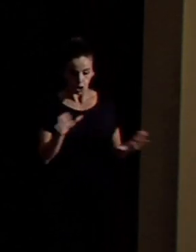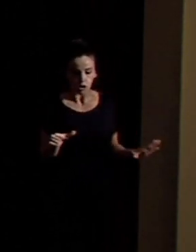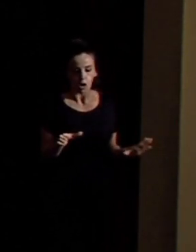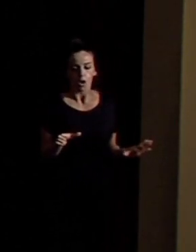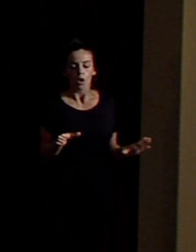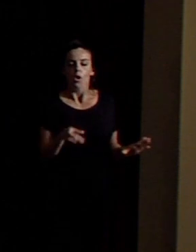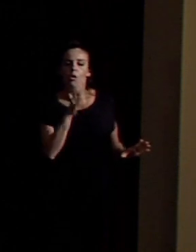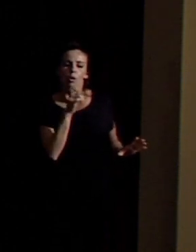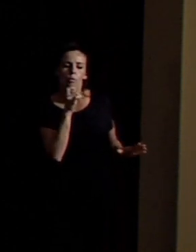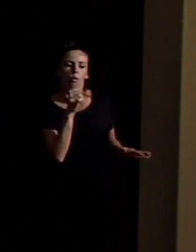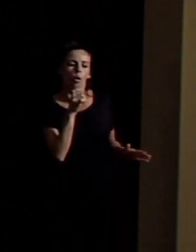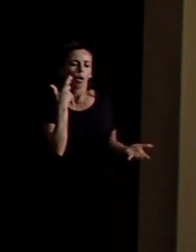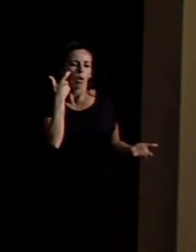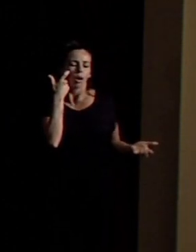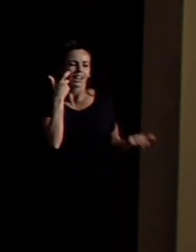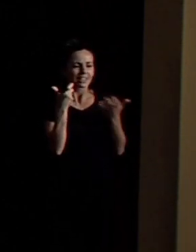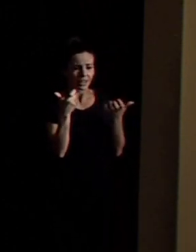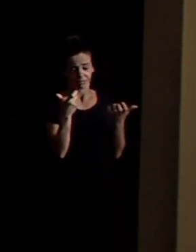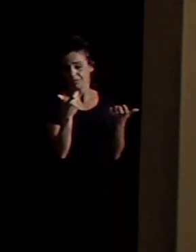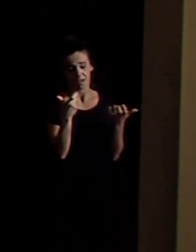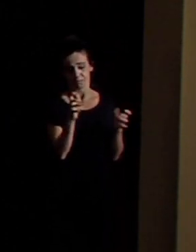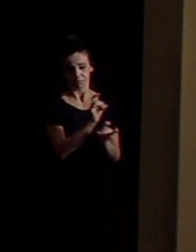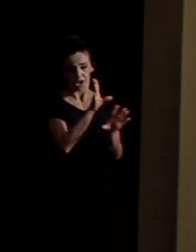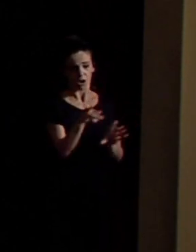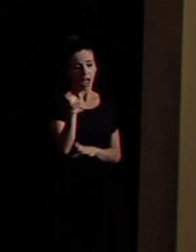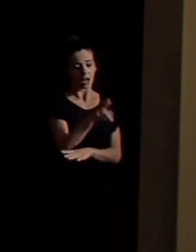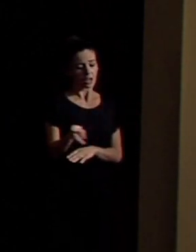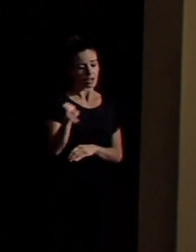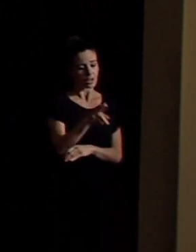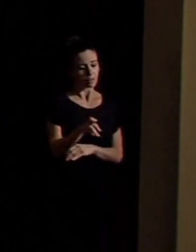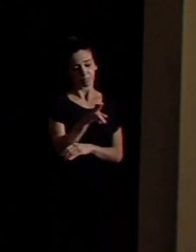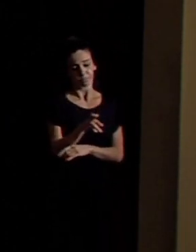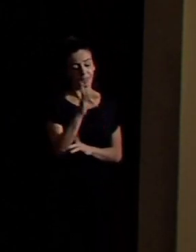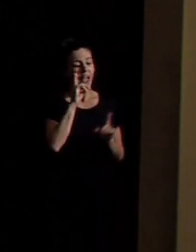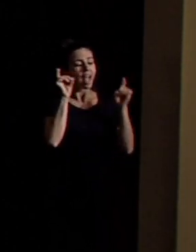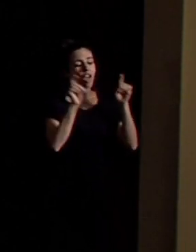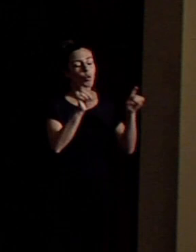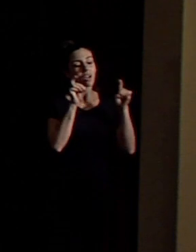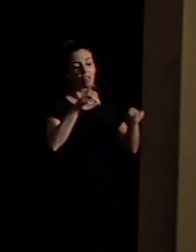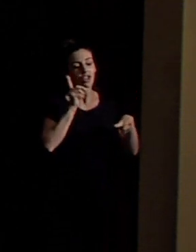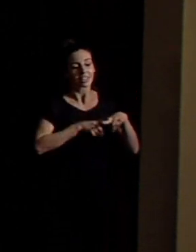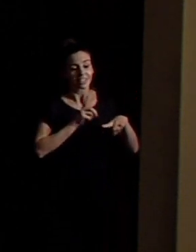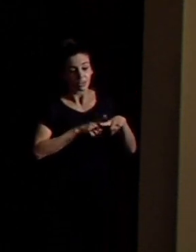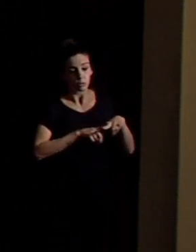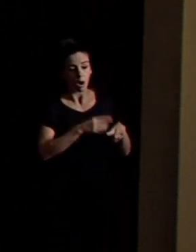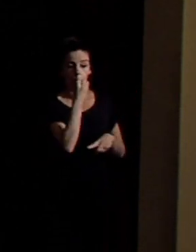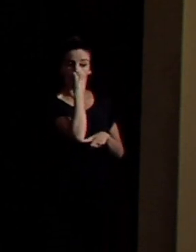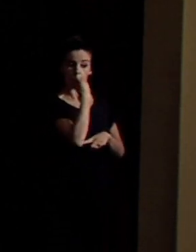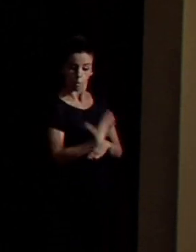o resaltar que, lógicamente, la incidencia de una educación sexual